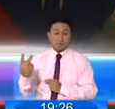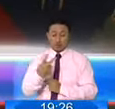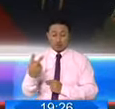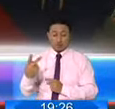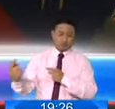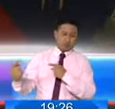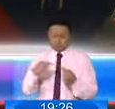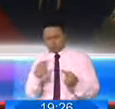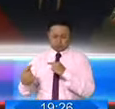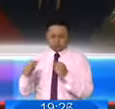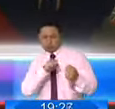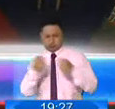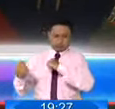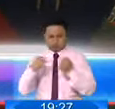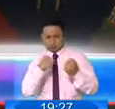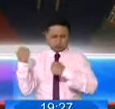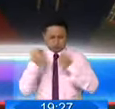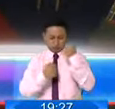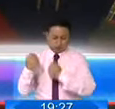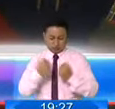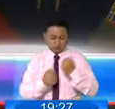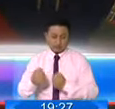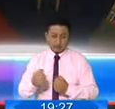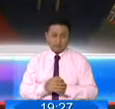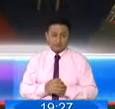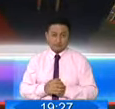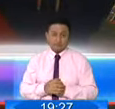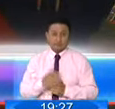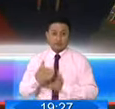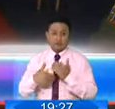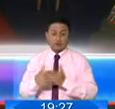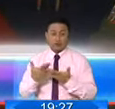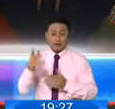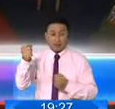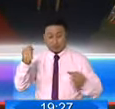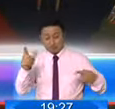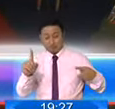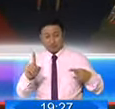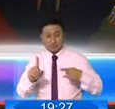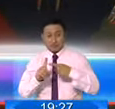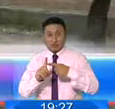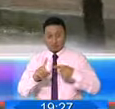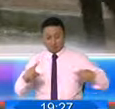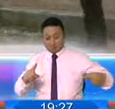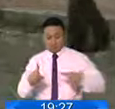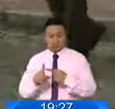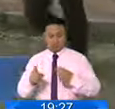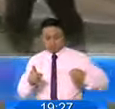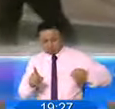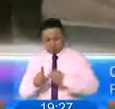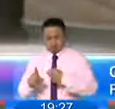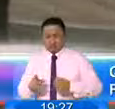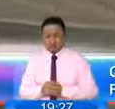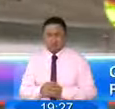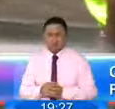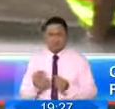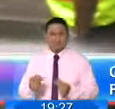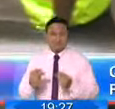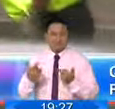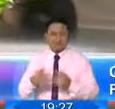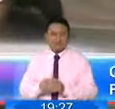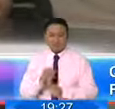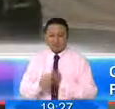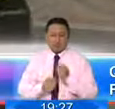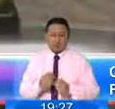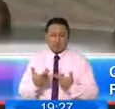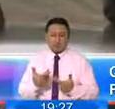él y esto produjo la herida en la región abdominal. Inmediatamente se activaron los protocolos